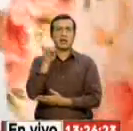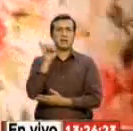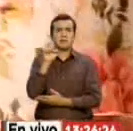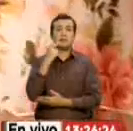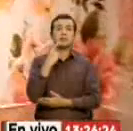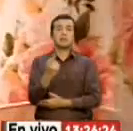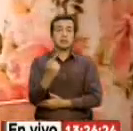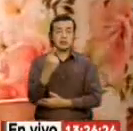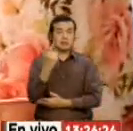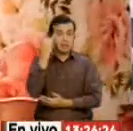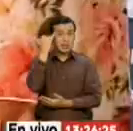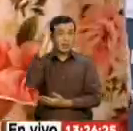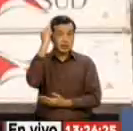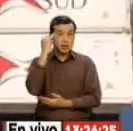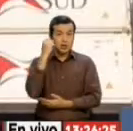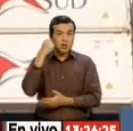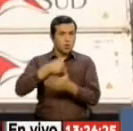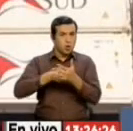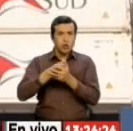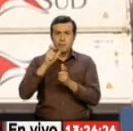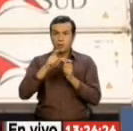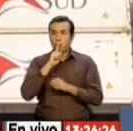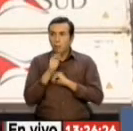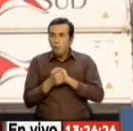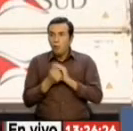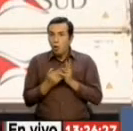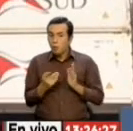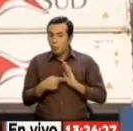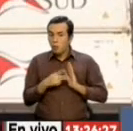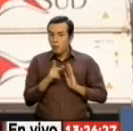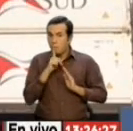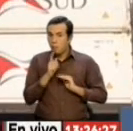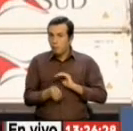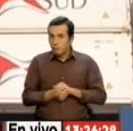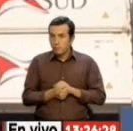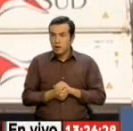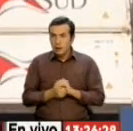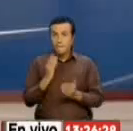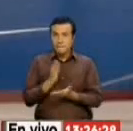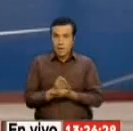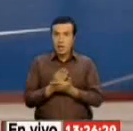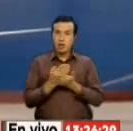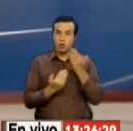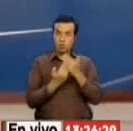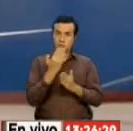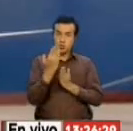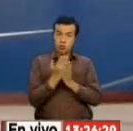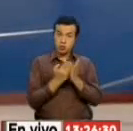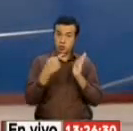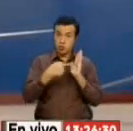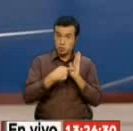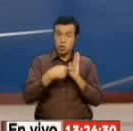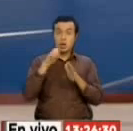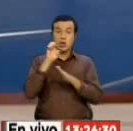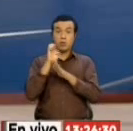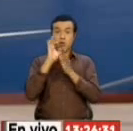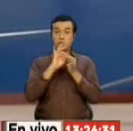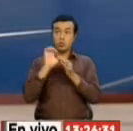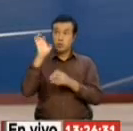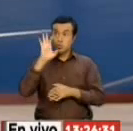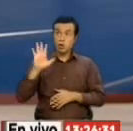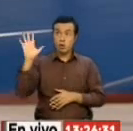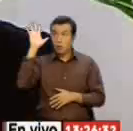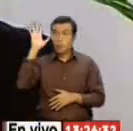iniciativa concebida para ayudar a combatir el contrabando tendría un impacto directo en las relaciones comerciales que Ecuador mantiene con